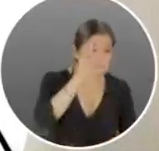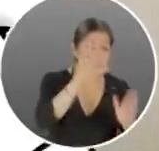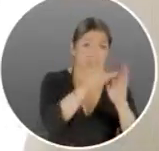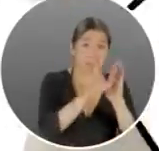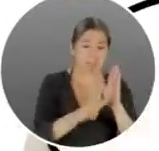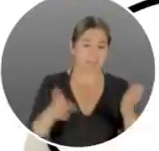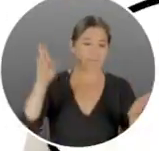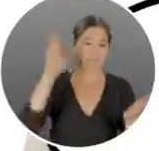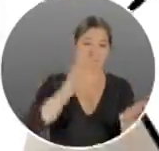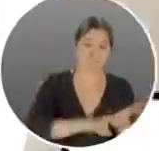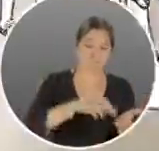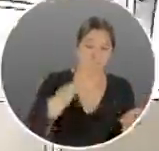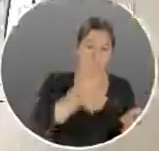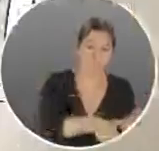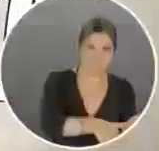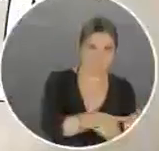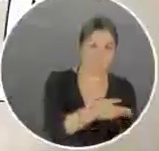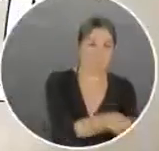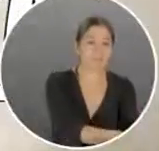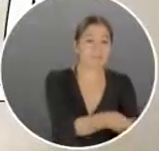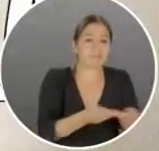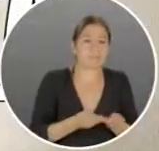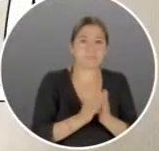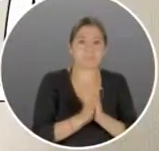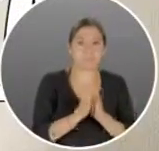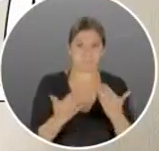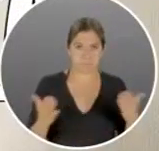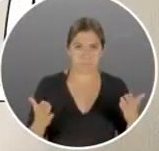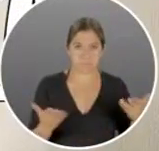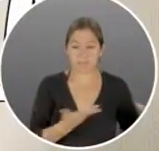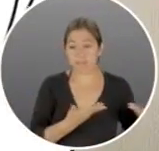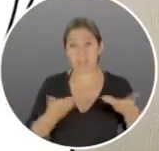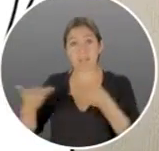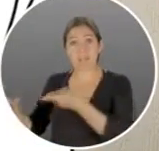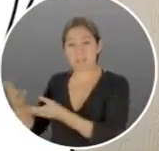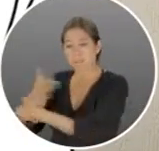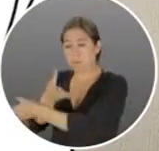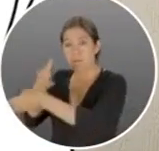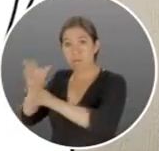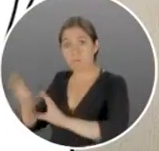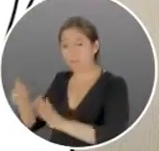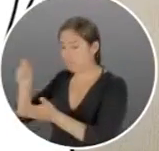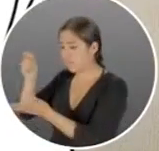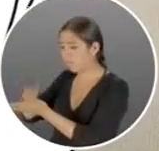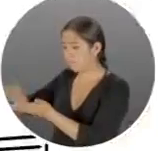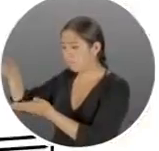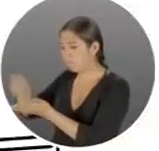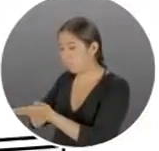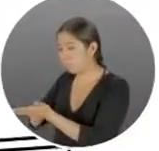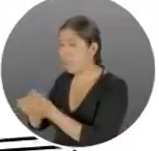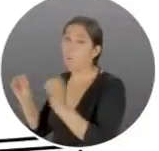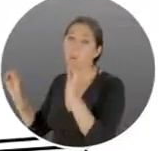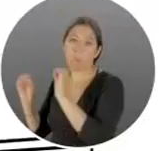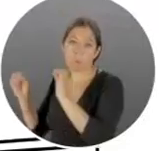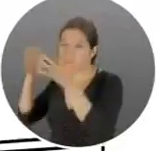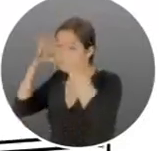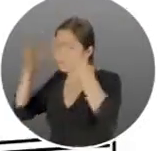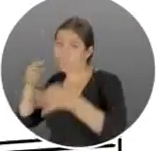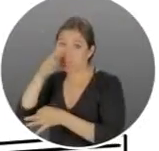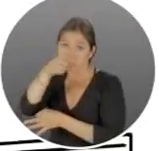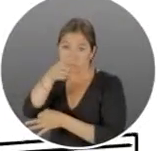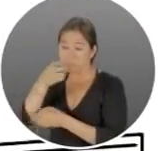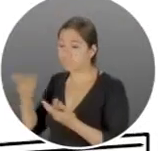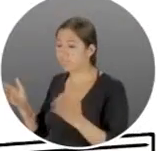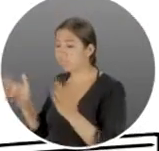la firmarás y pondrás tu huella. Inmediatamente se te entregará la papeleta de votación. Ingresa al recinto y marca la casilla de tu decisión,